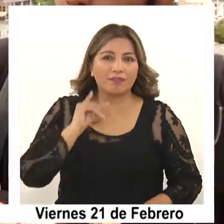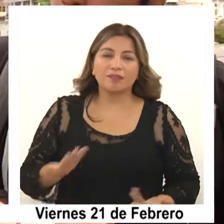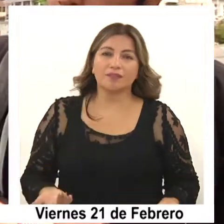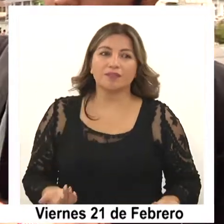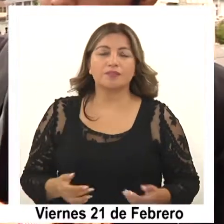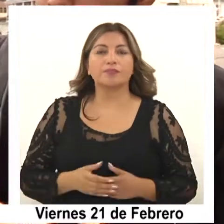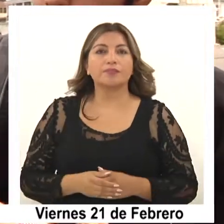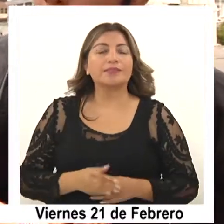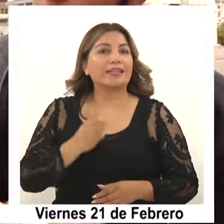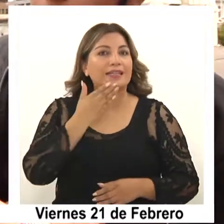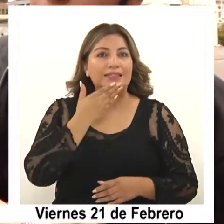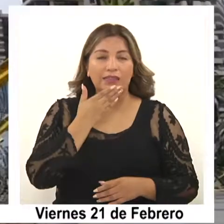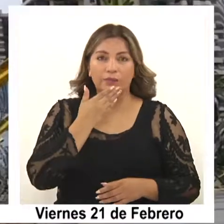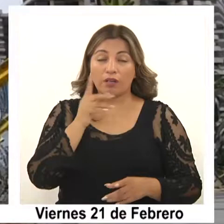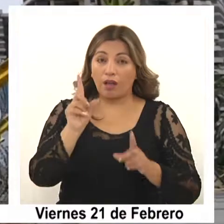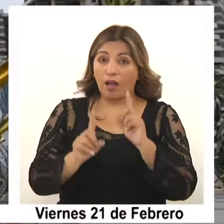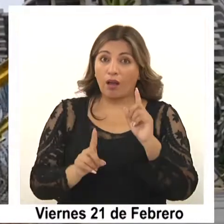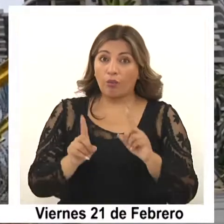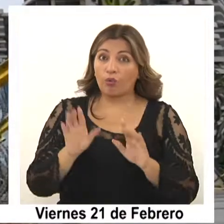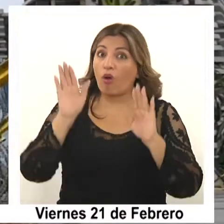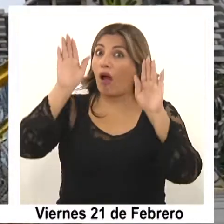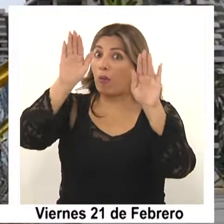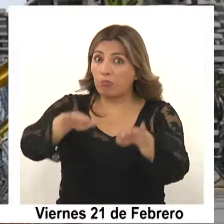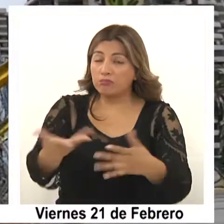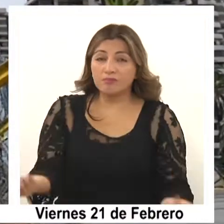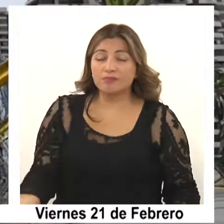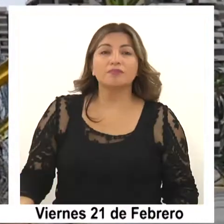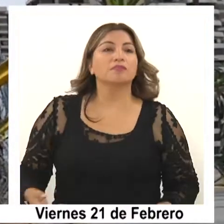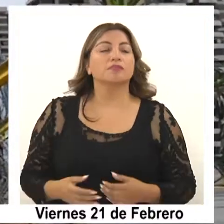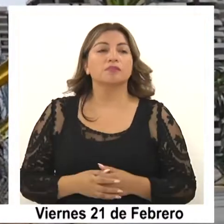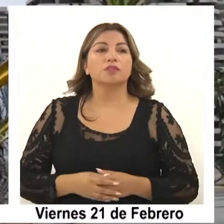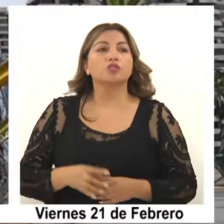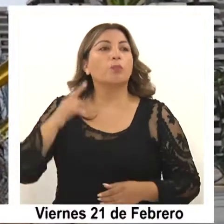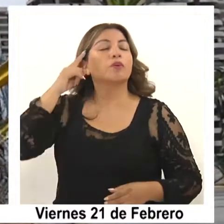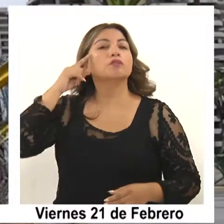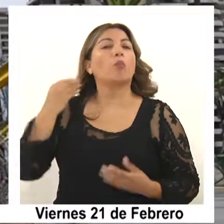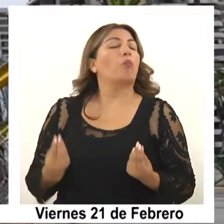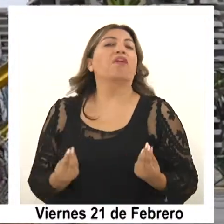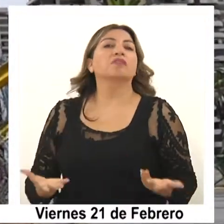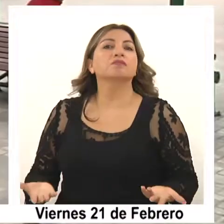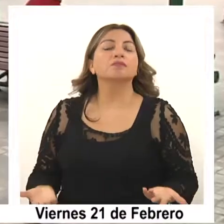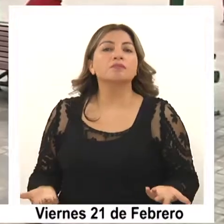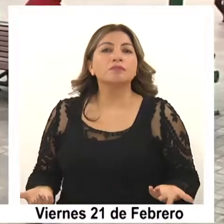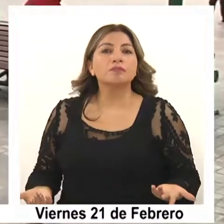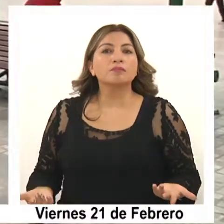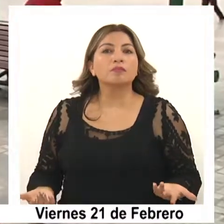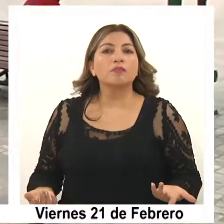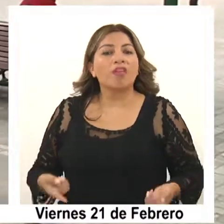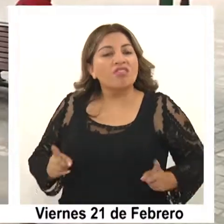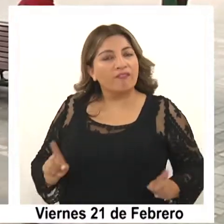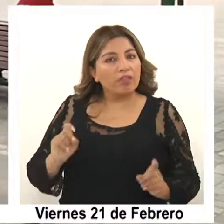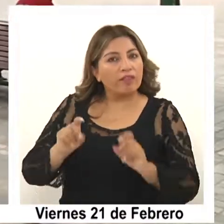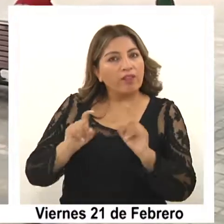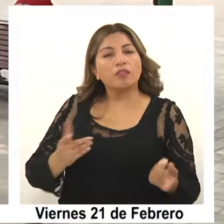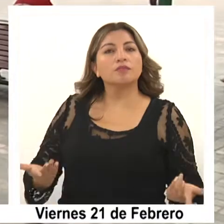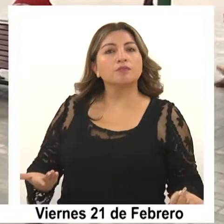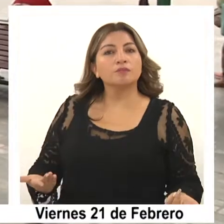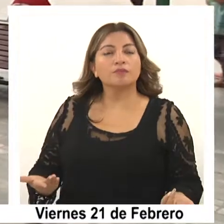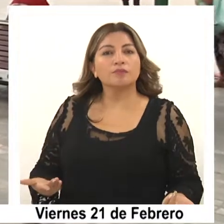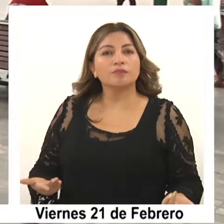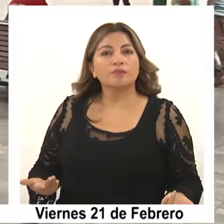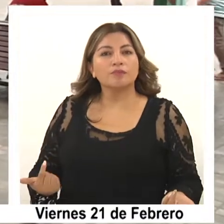malo de lo que está haciendo acá ni que... También hay quienes apoyan la medida. Y lo encuentro estupendo, porque tiene que